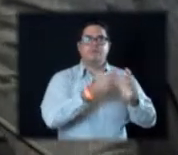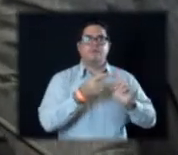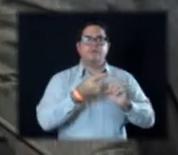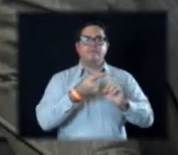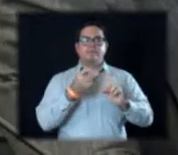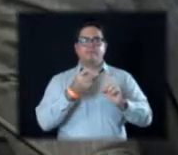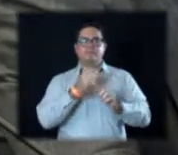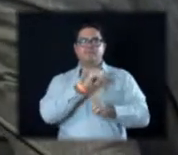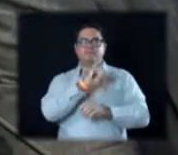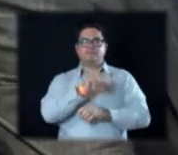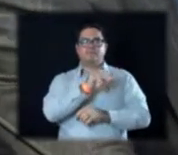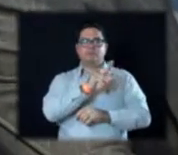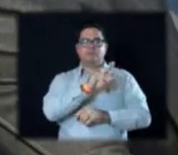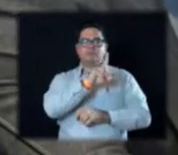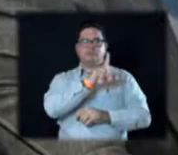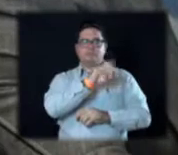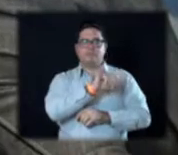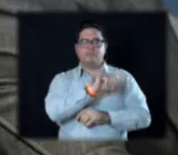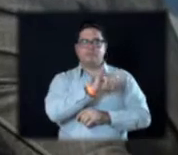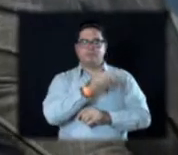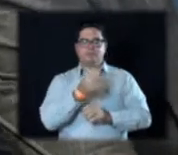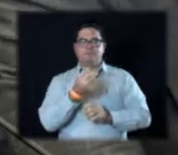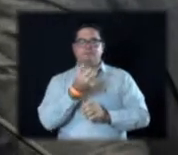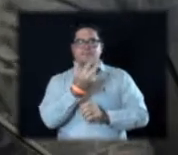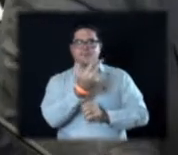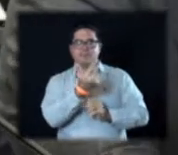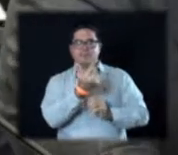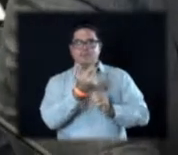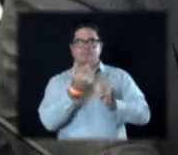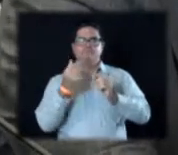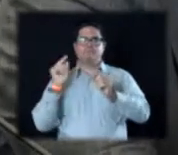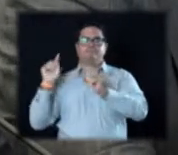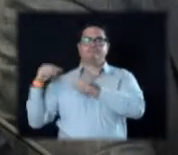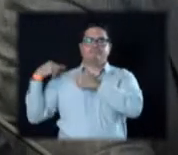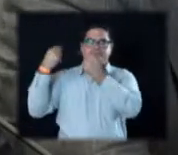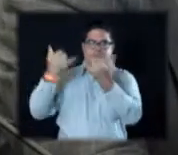un análisis forense de las cuentas.